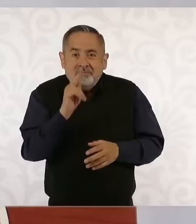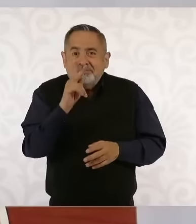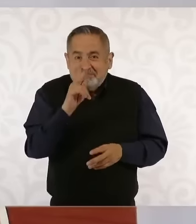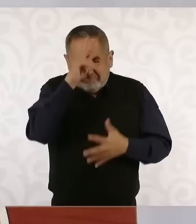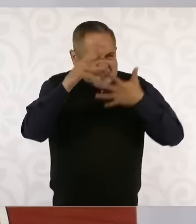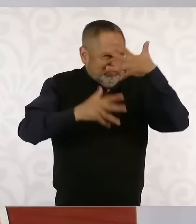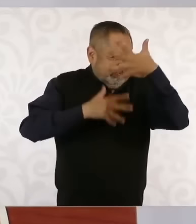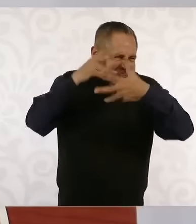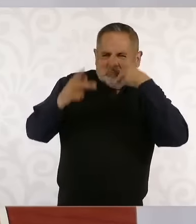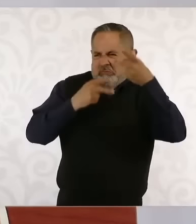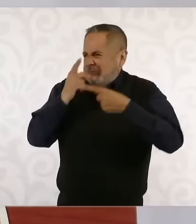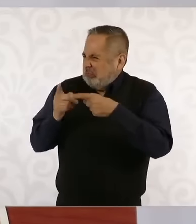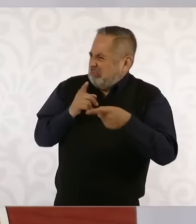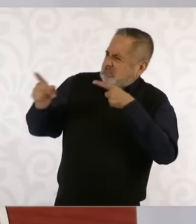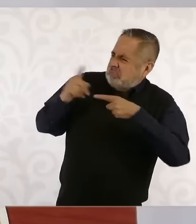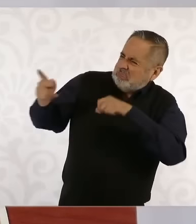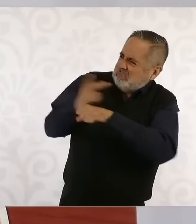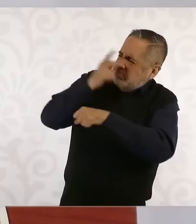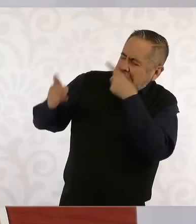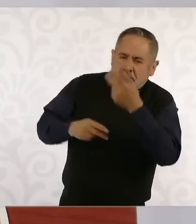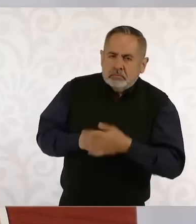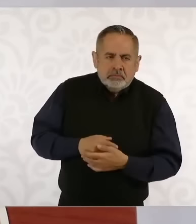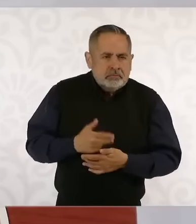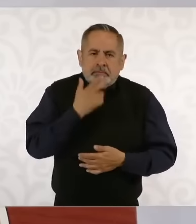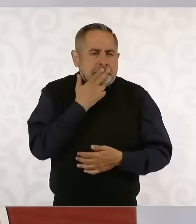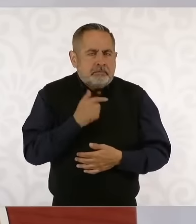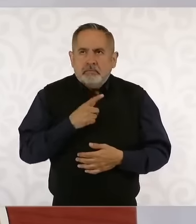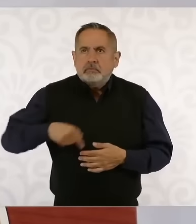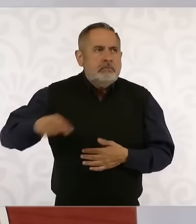verbal, física, no ayuda en nada al país.